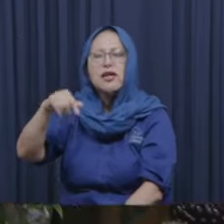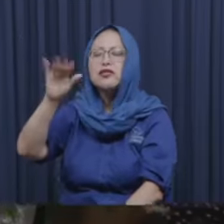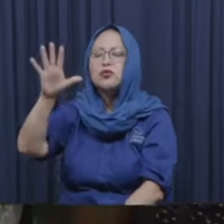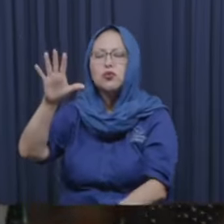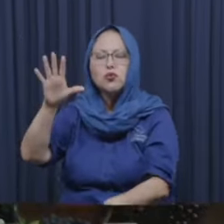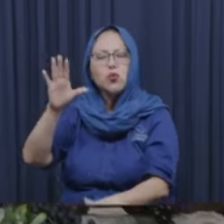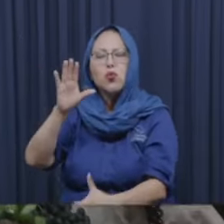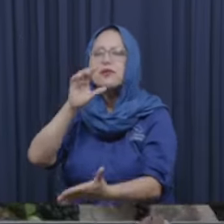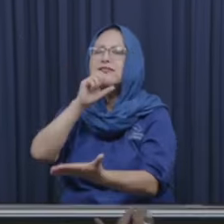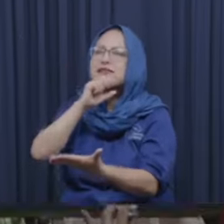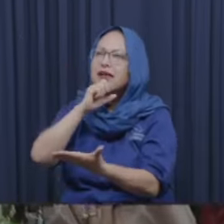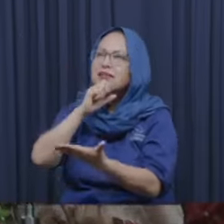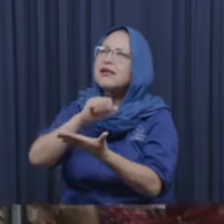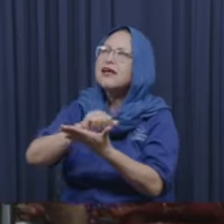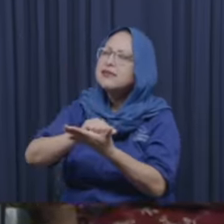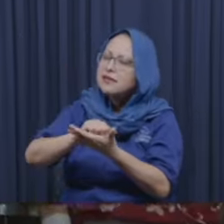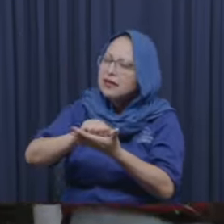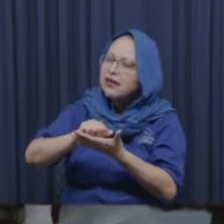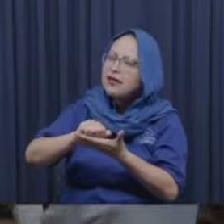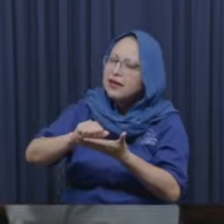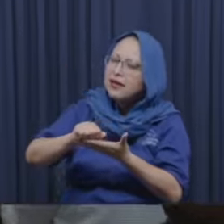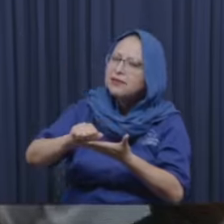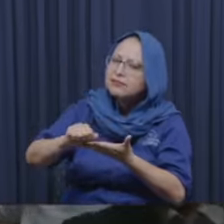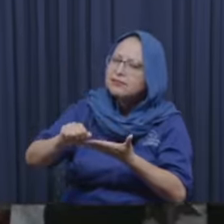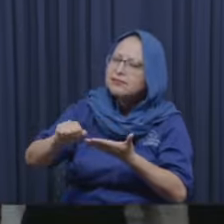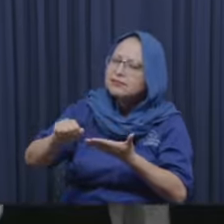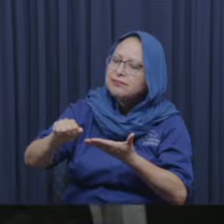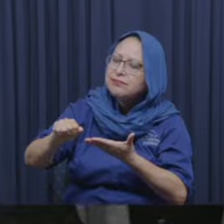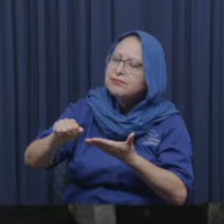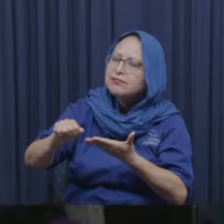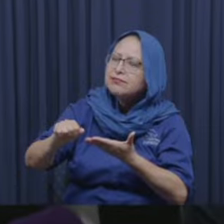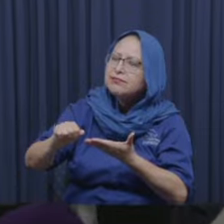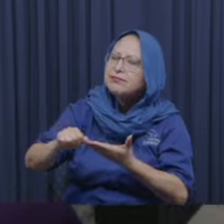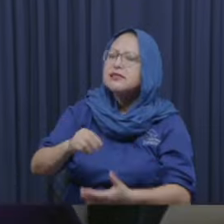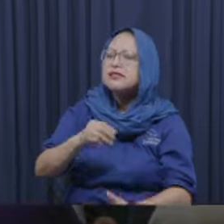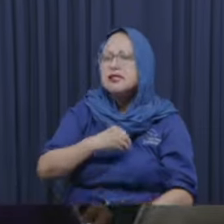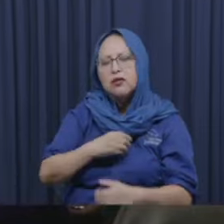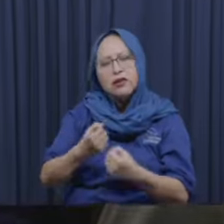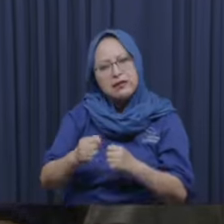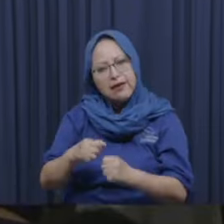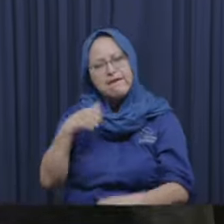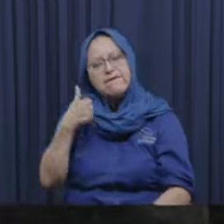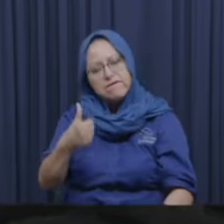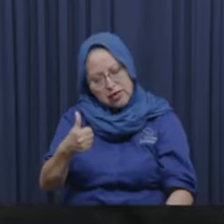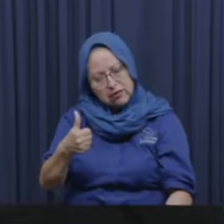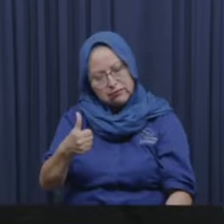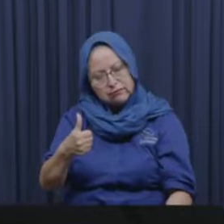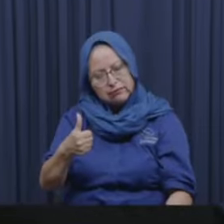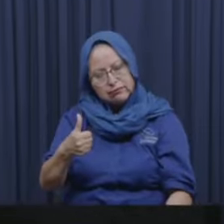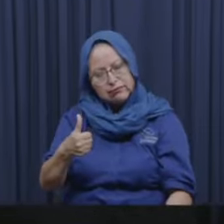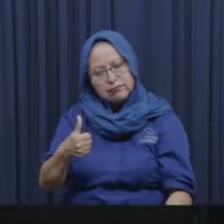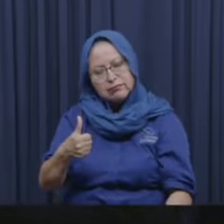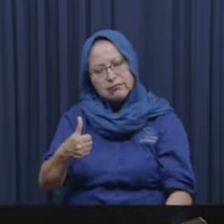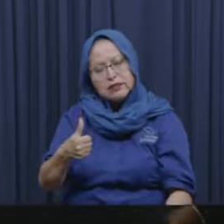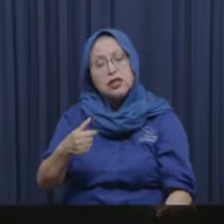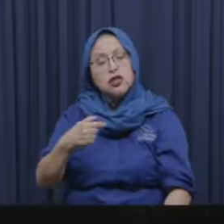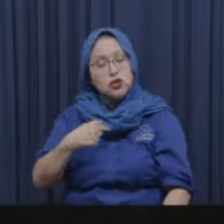banquete sagrado queremos hacerlo bien Queremos hacerlo